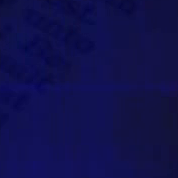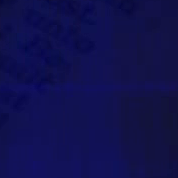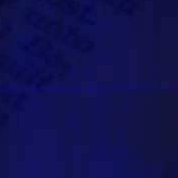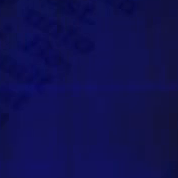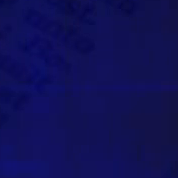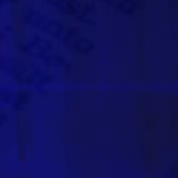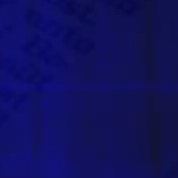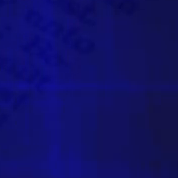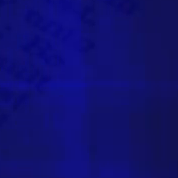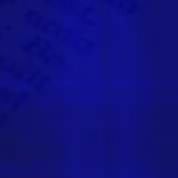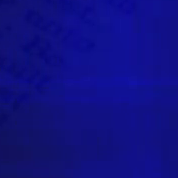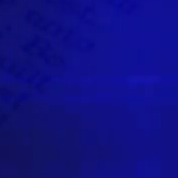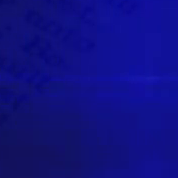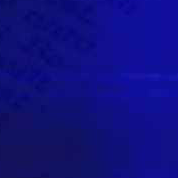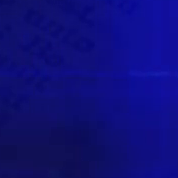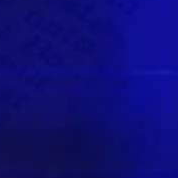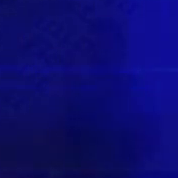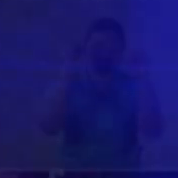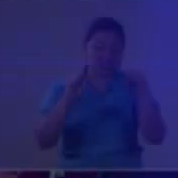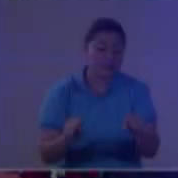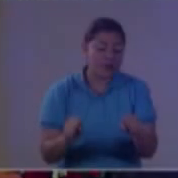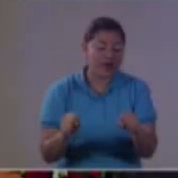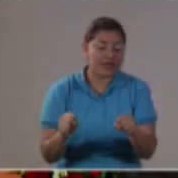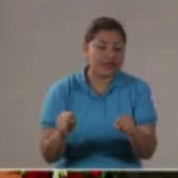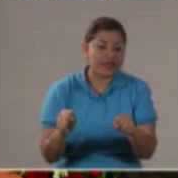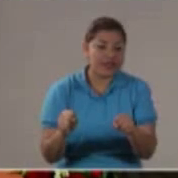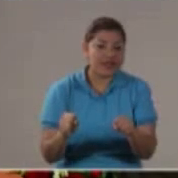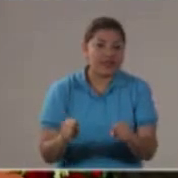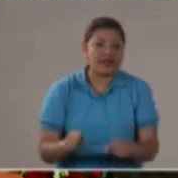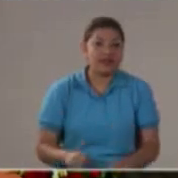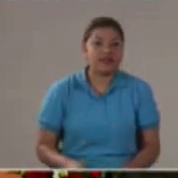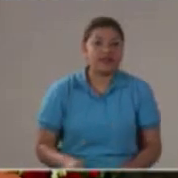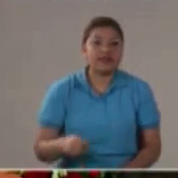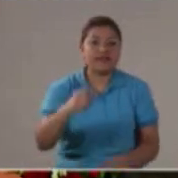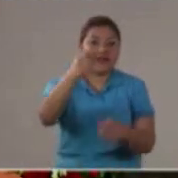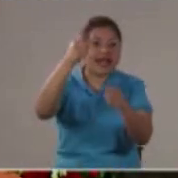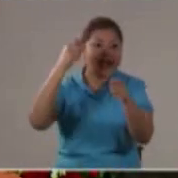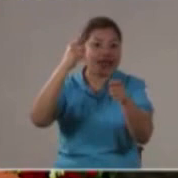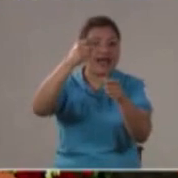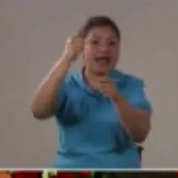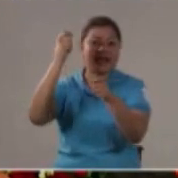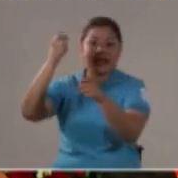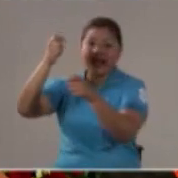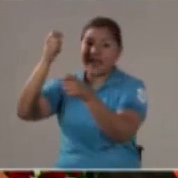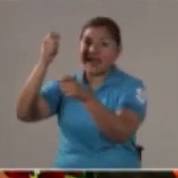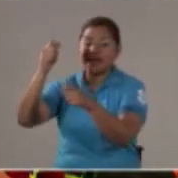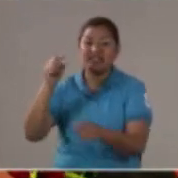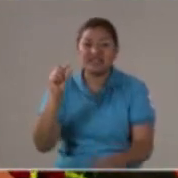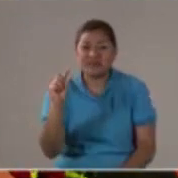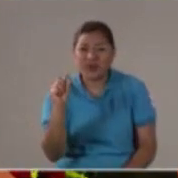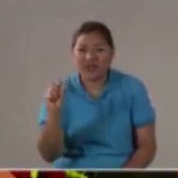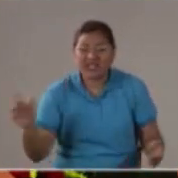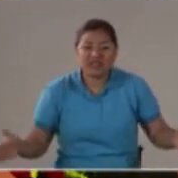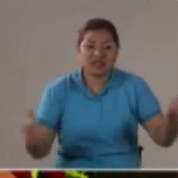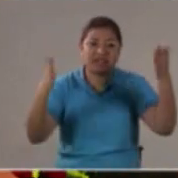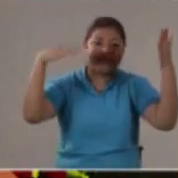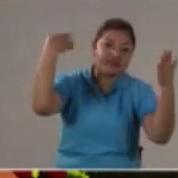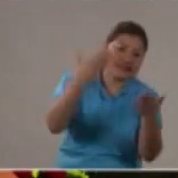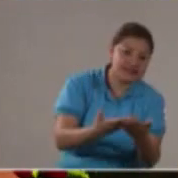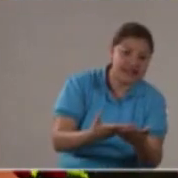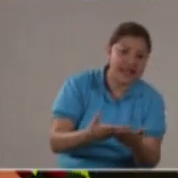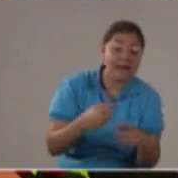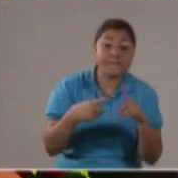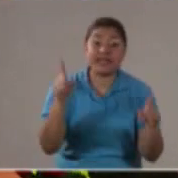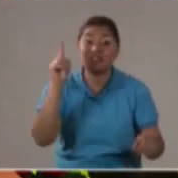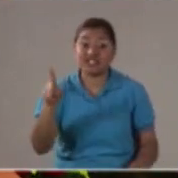barrilete, ¿verdad? Por mucho que corras y vas corriendo y va de darle, medio se eleva el barrilete y vuelve a caer. Pero